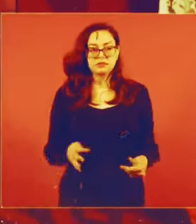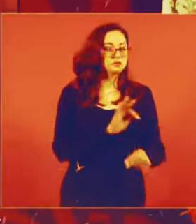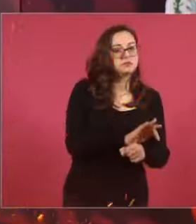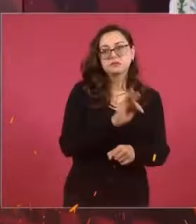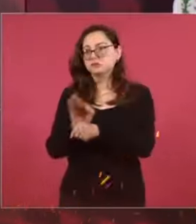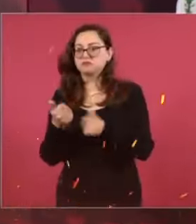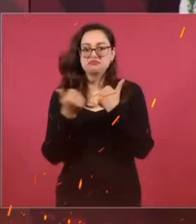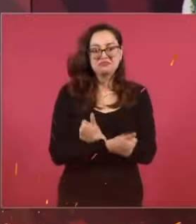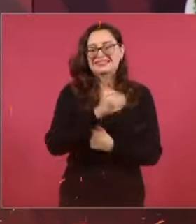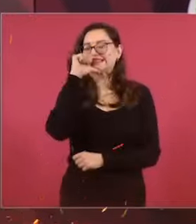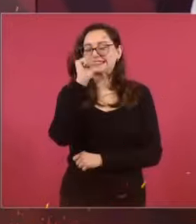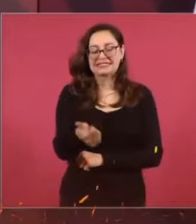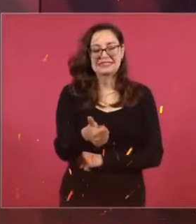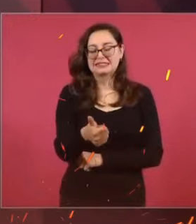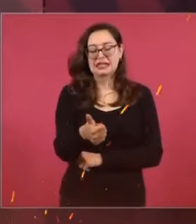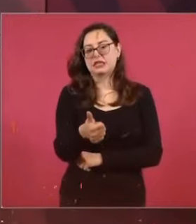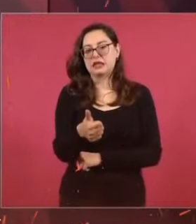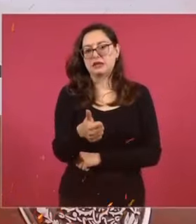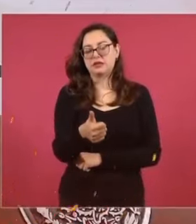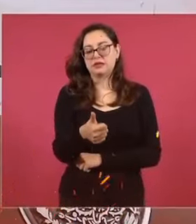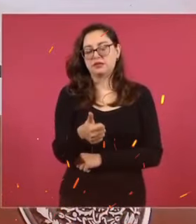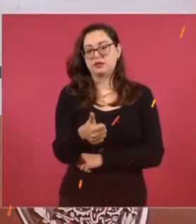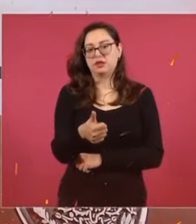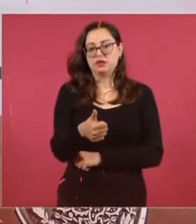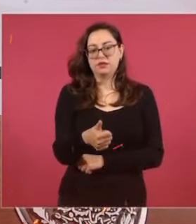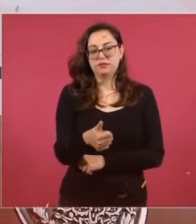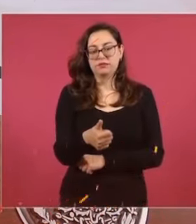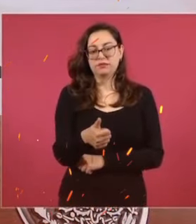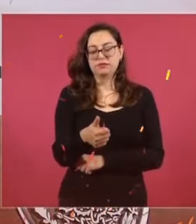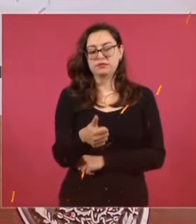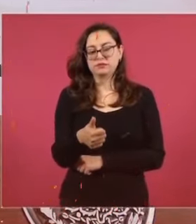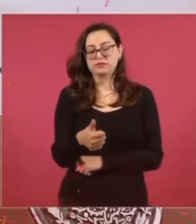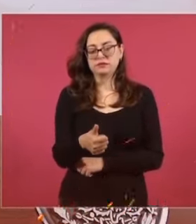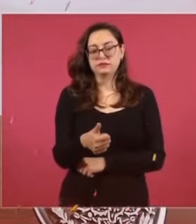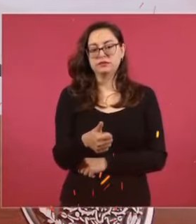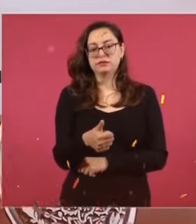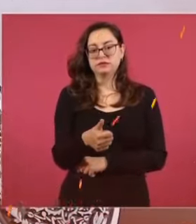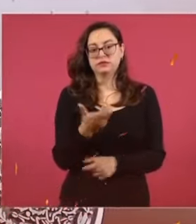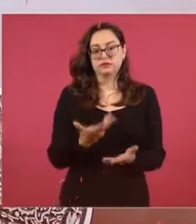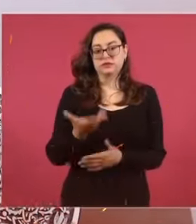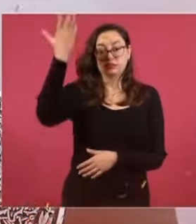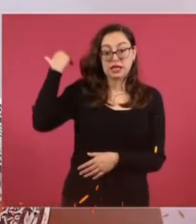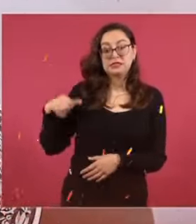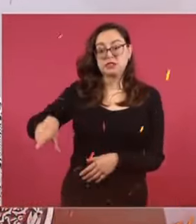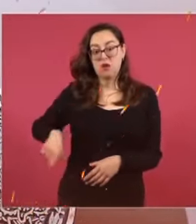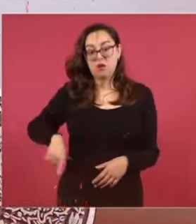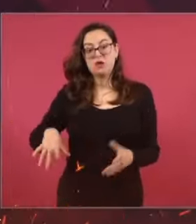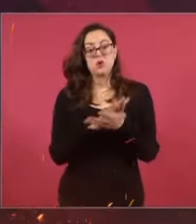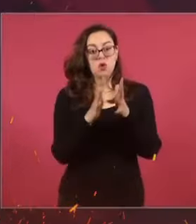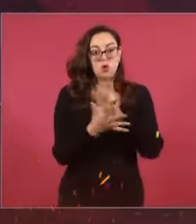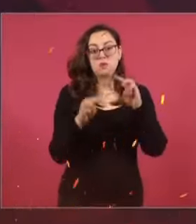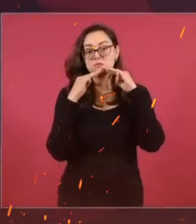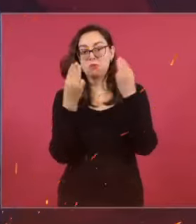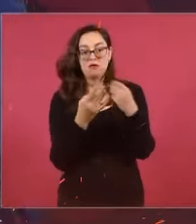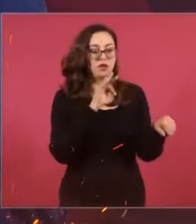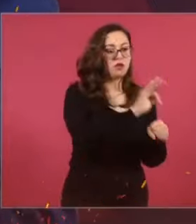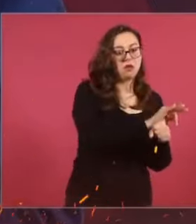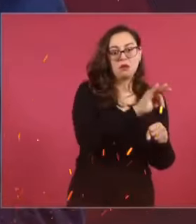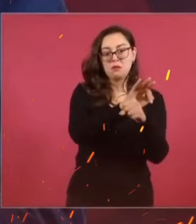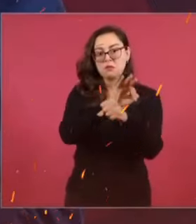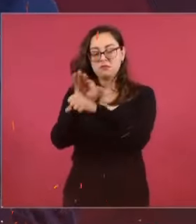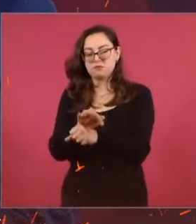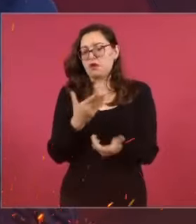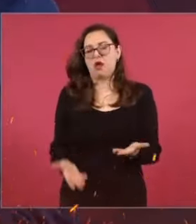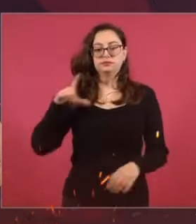nadie. Ya no es el tiempo en que pues, se protegía desde el gobierno a las bandas